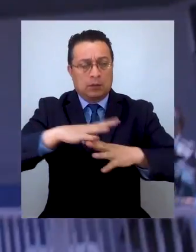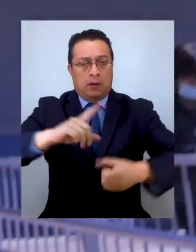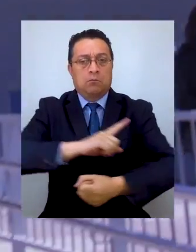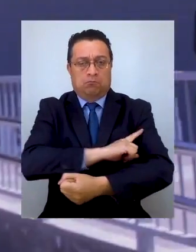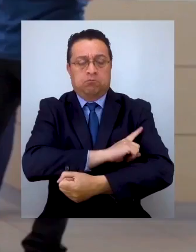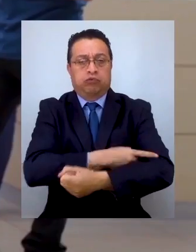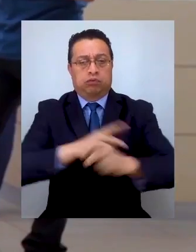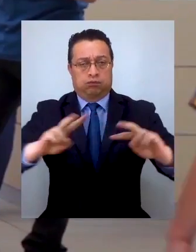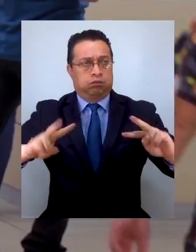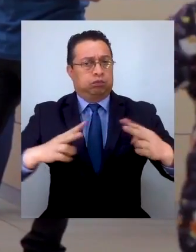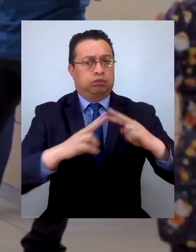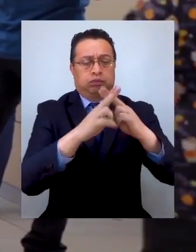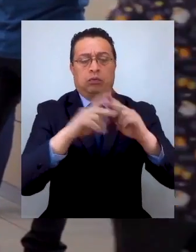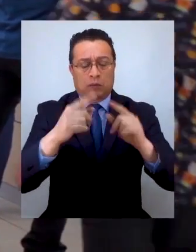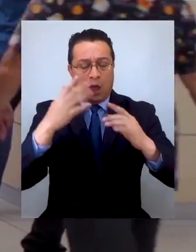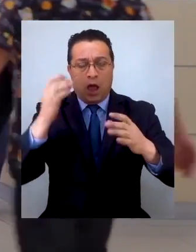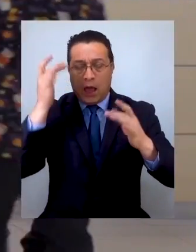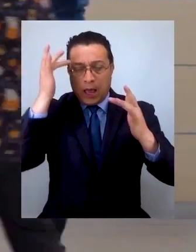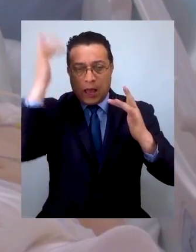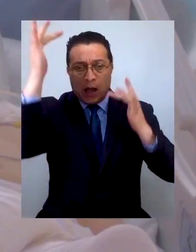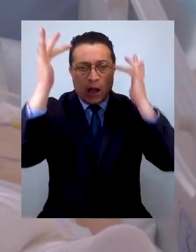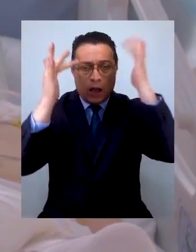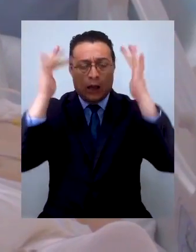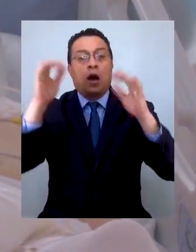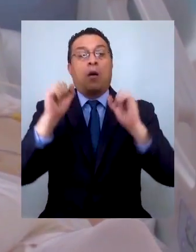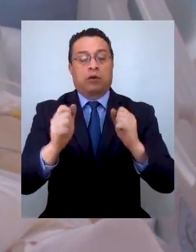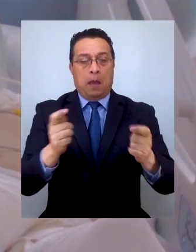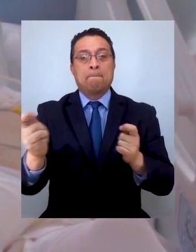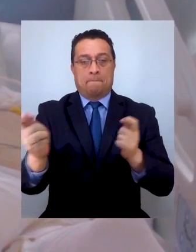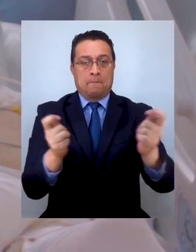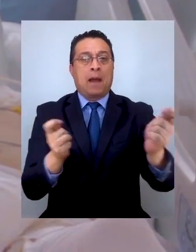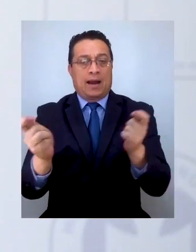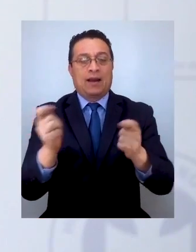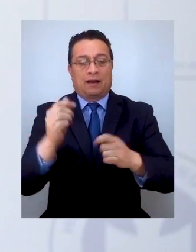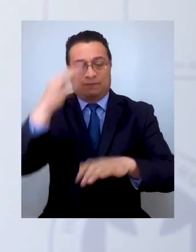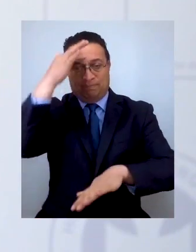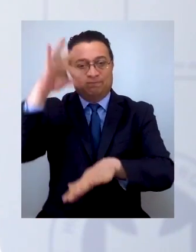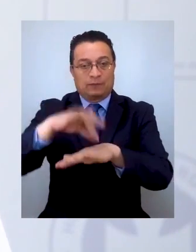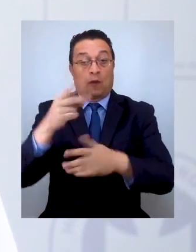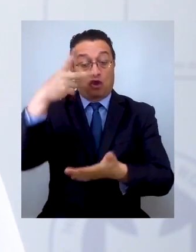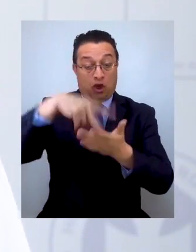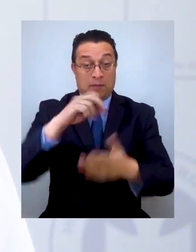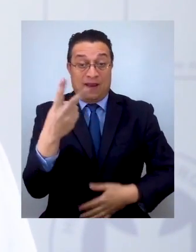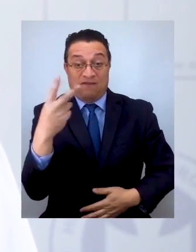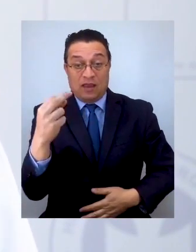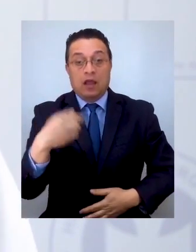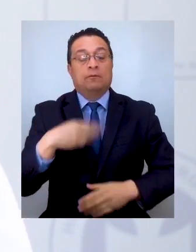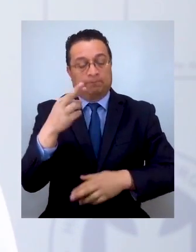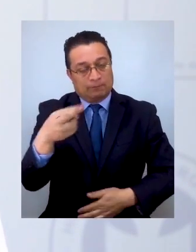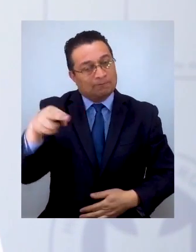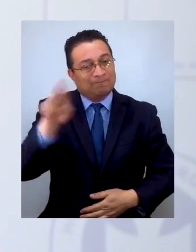nuestra infraestructura y creamos conocimiento. Aprendimos a manejar esta enfermedad. El año 2020 nos